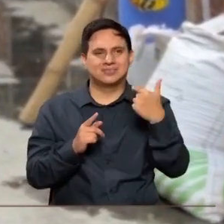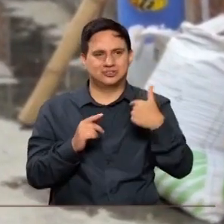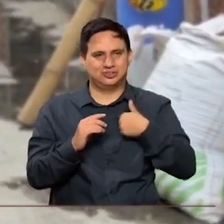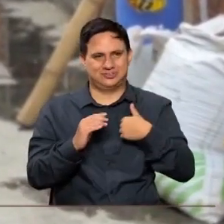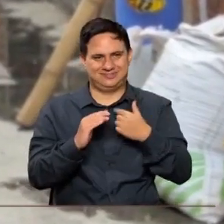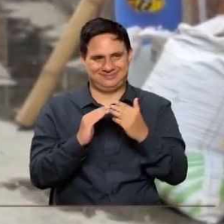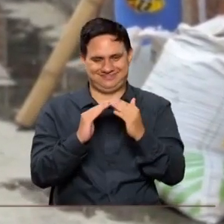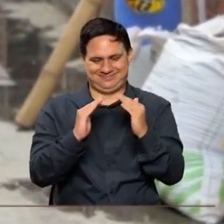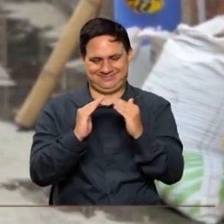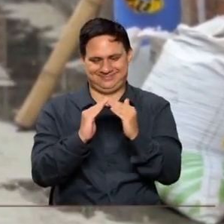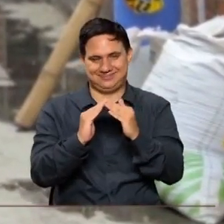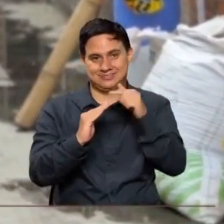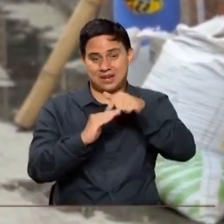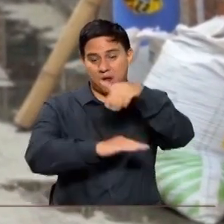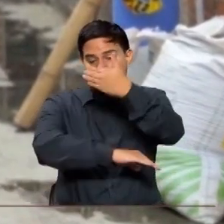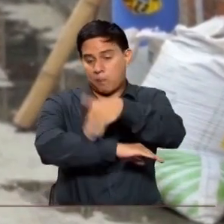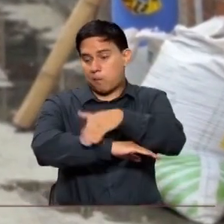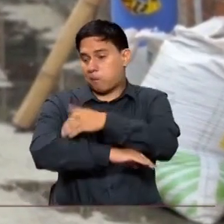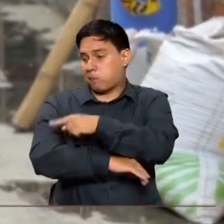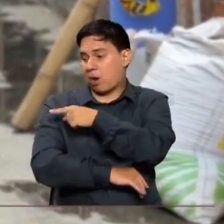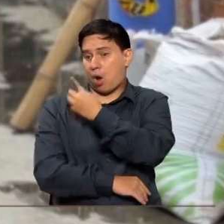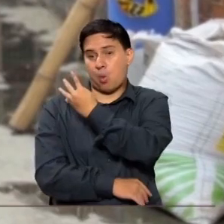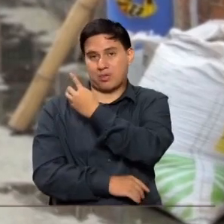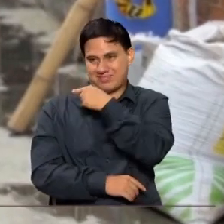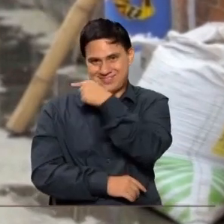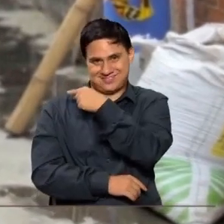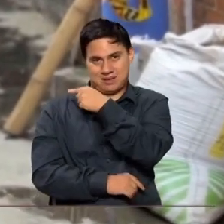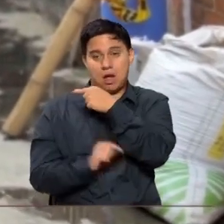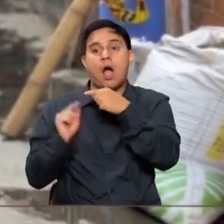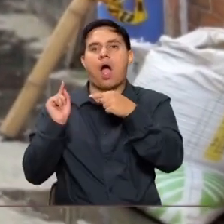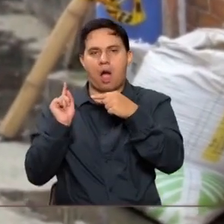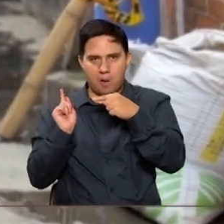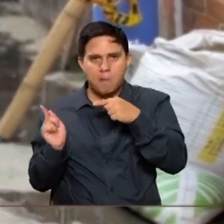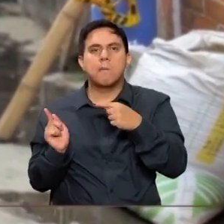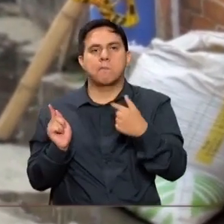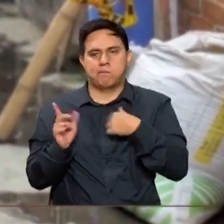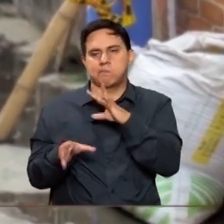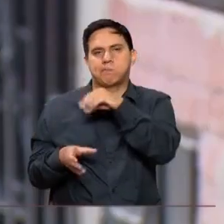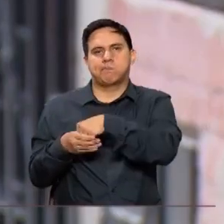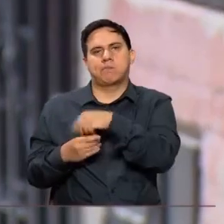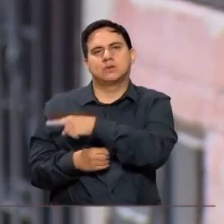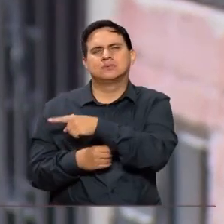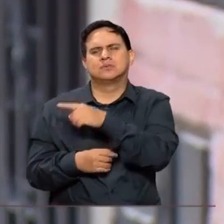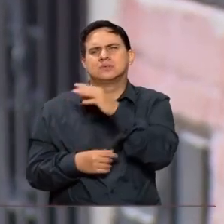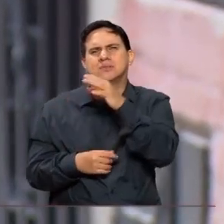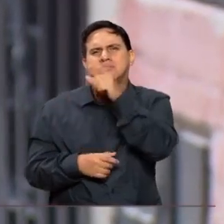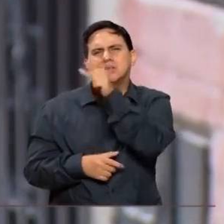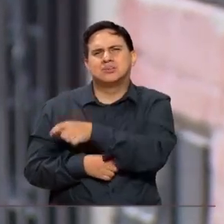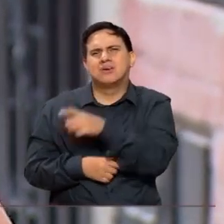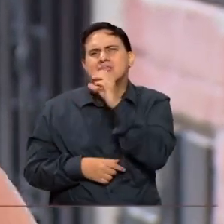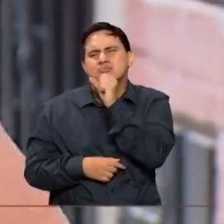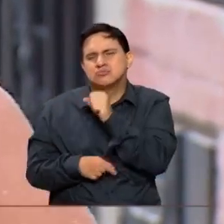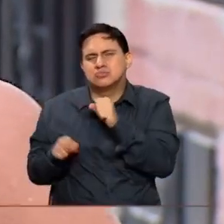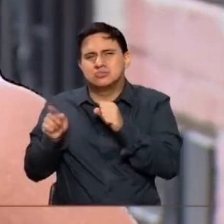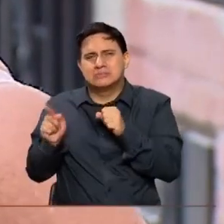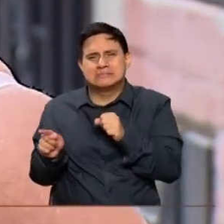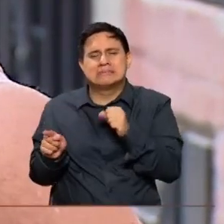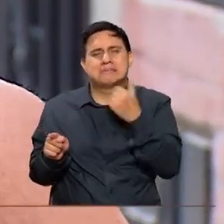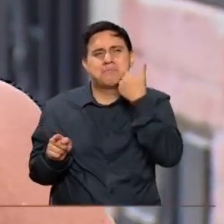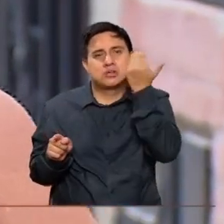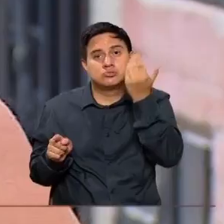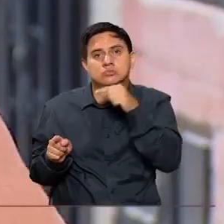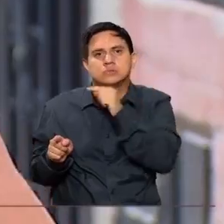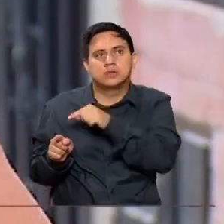más casas allá, allá donde se aposenta, y yo tengo un adulto mayor de 90 años. A mí me toca, ¿qué? Cerrar la